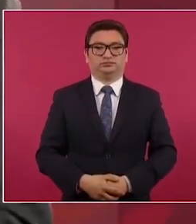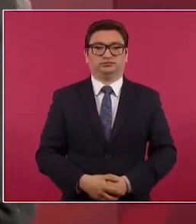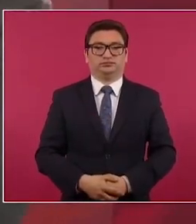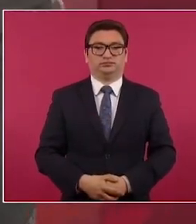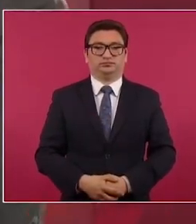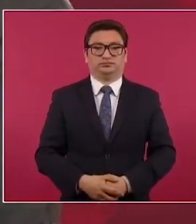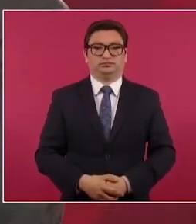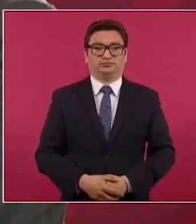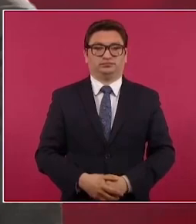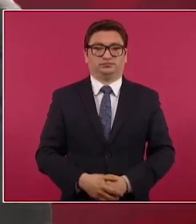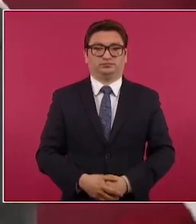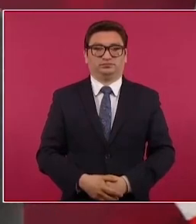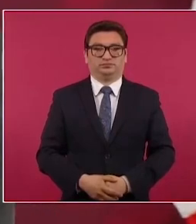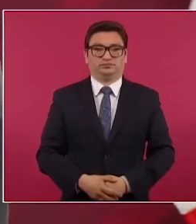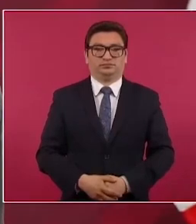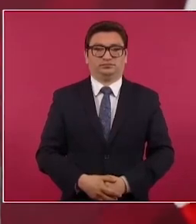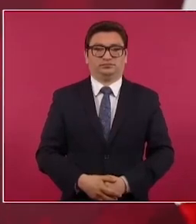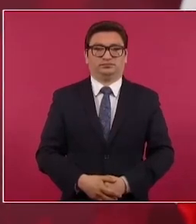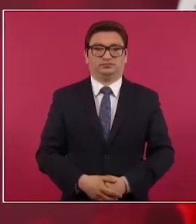¿Qué no puede